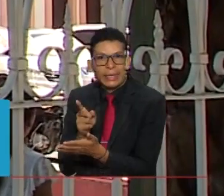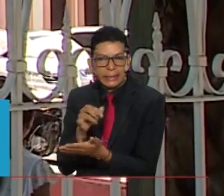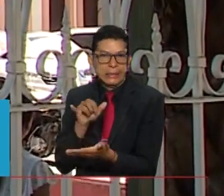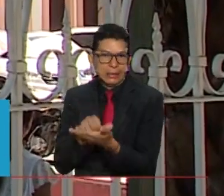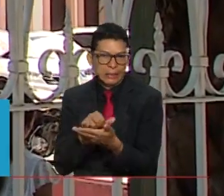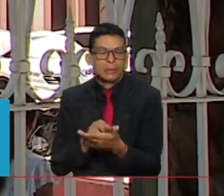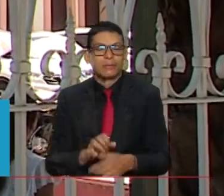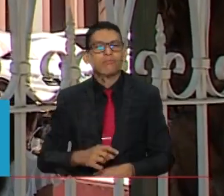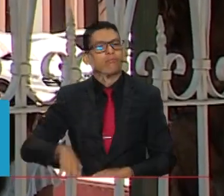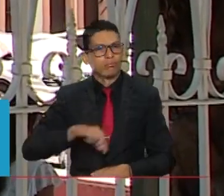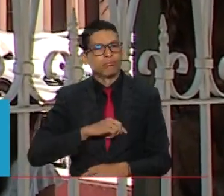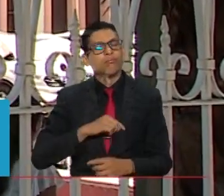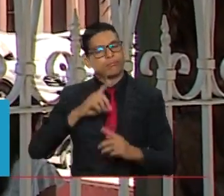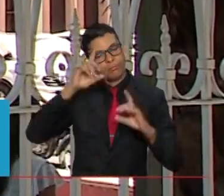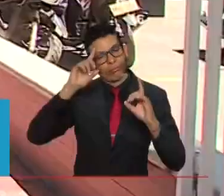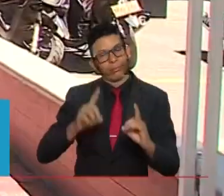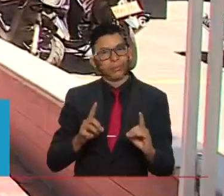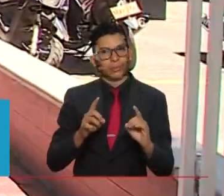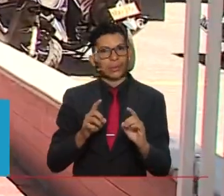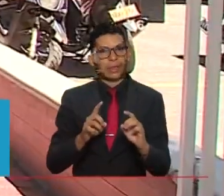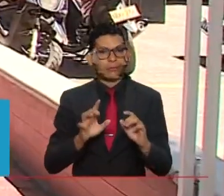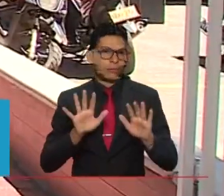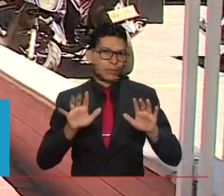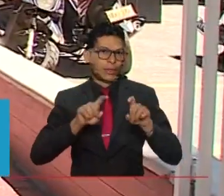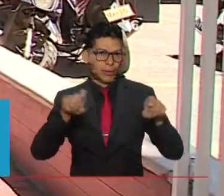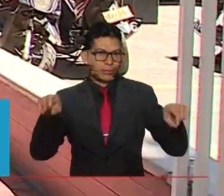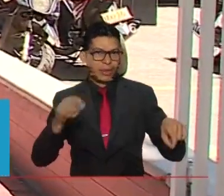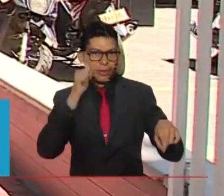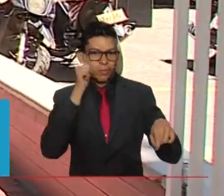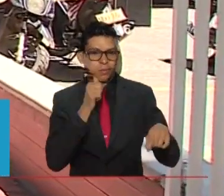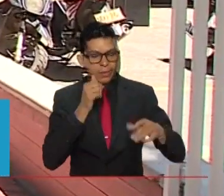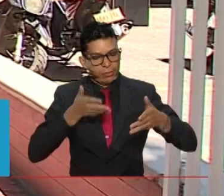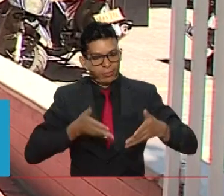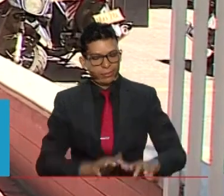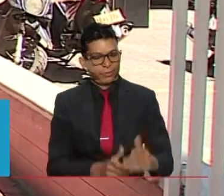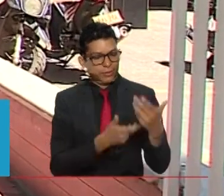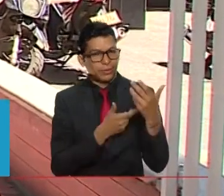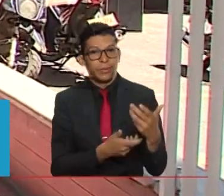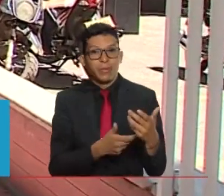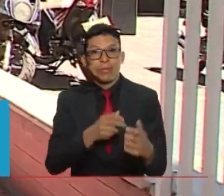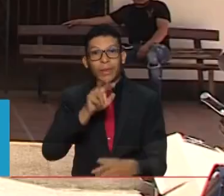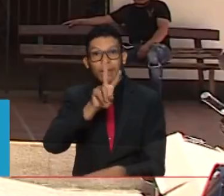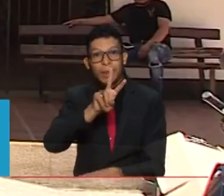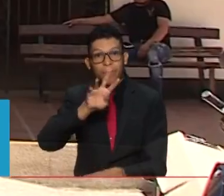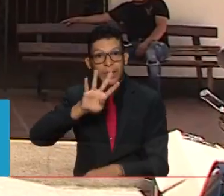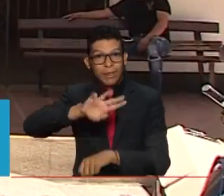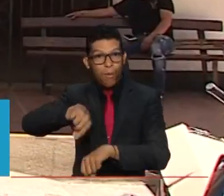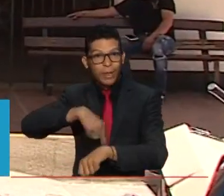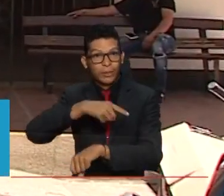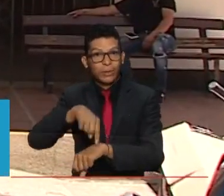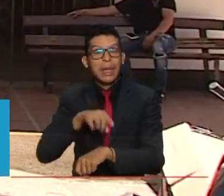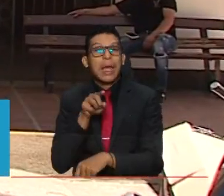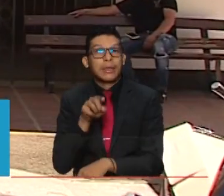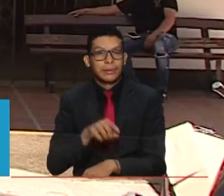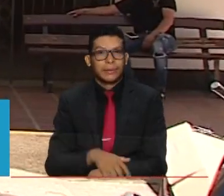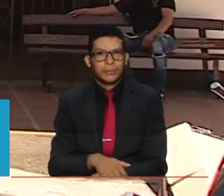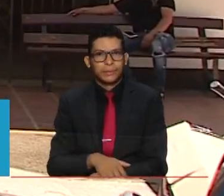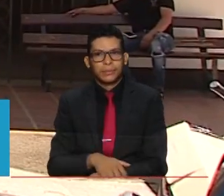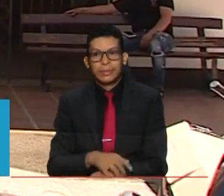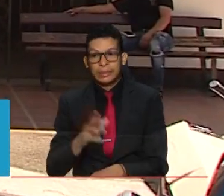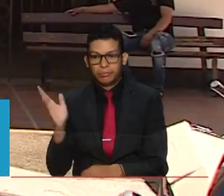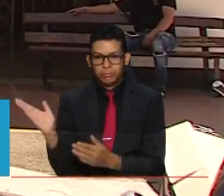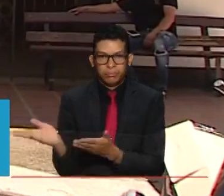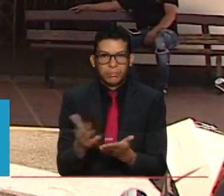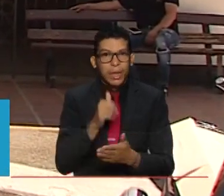humanizado, el Hospital San Antonio creó las instalaciones de urgencias 24 horas obstétricas. Es decir, que la materna que llega al